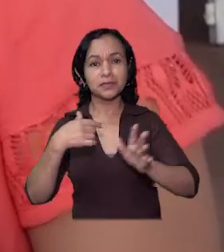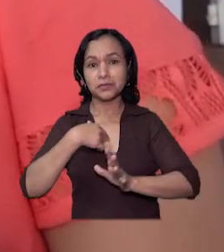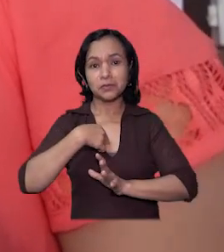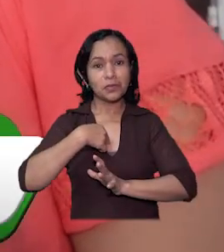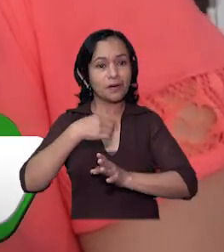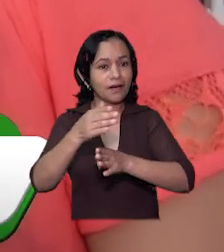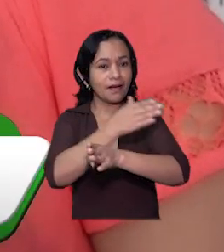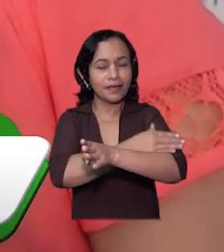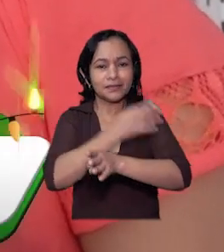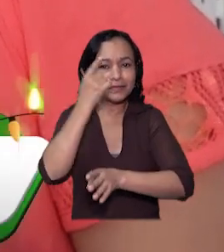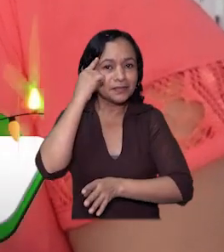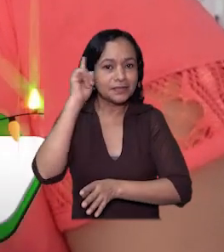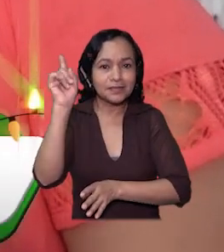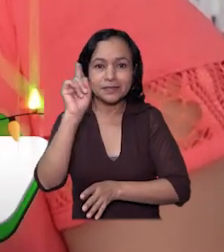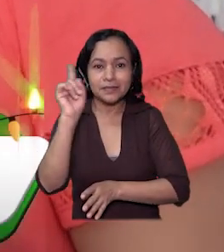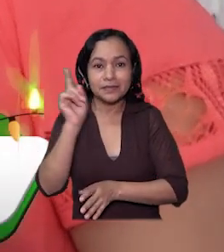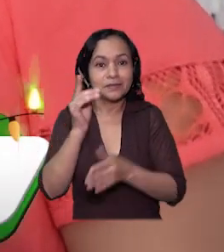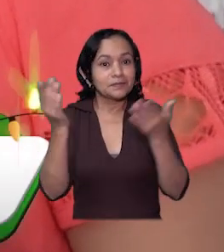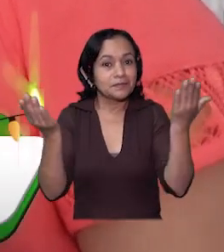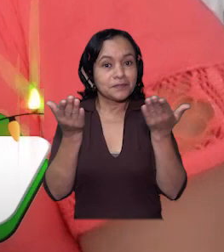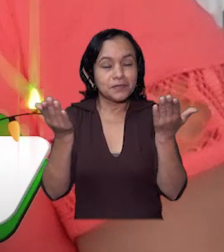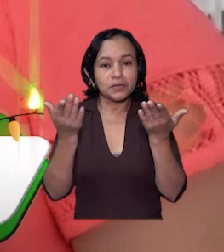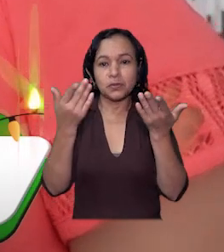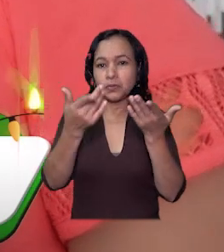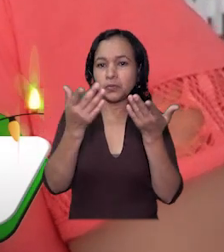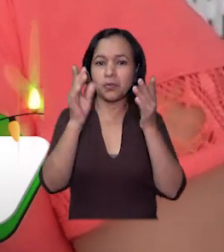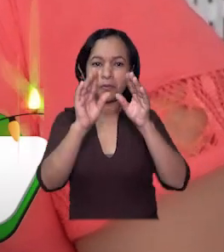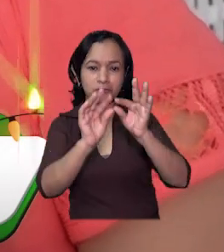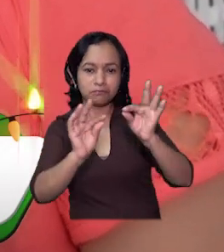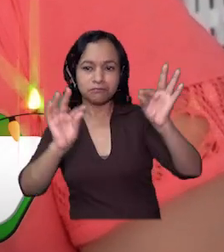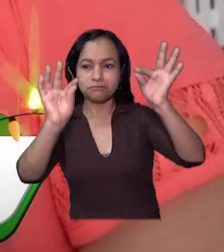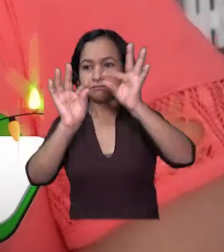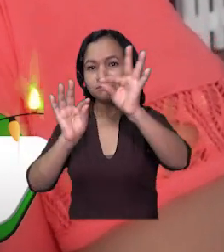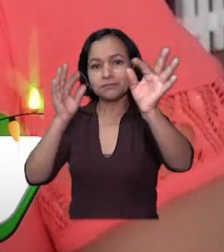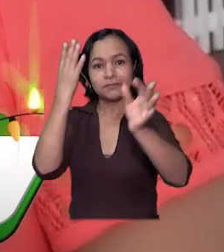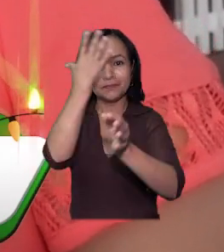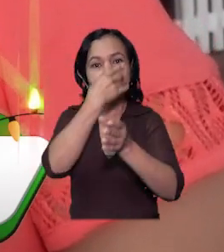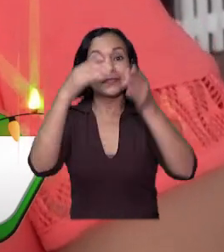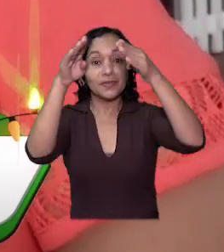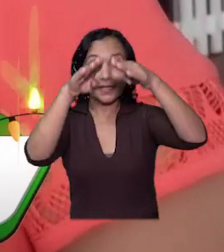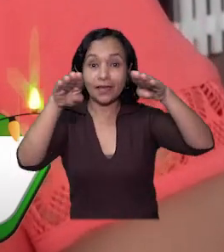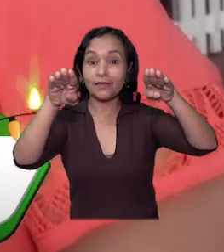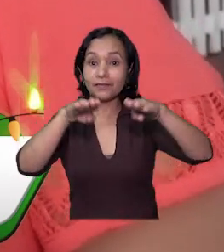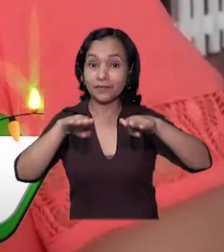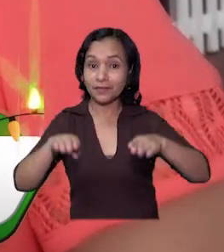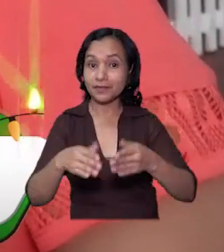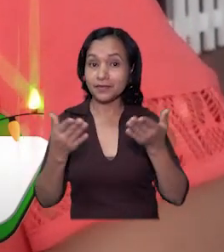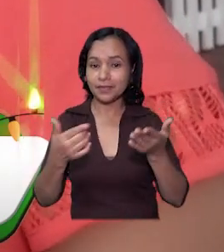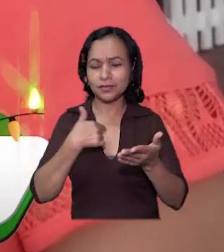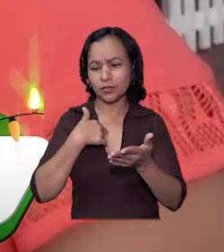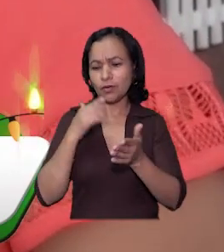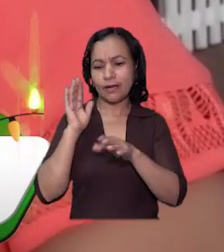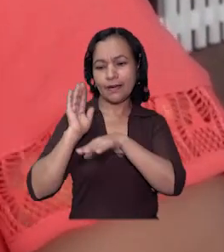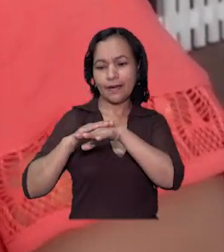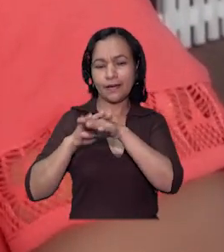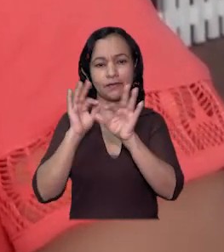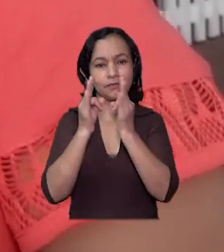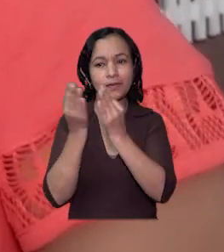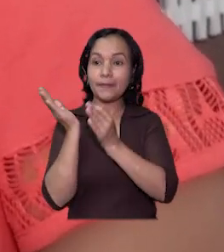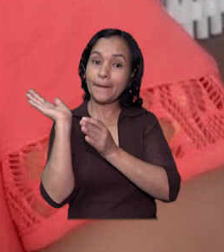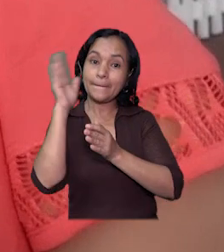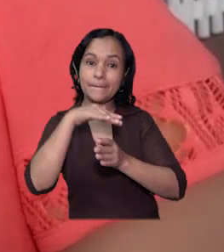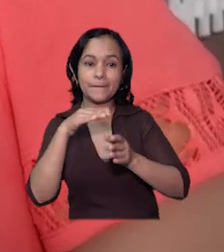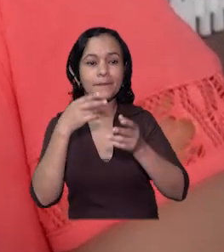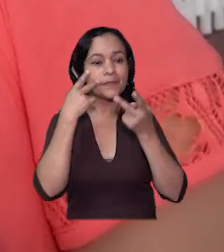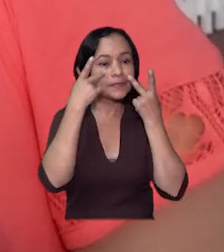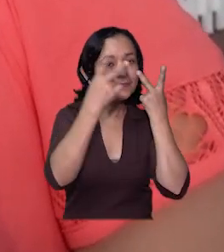haber visto cómo está de arreglado, ¿no? Esta época navideña decidí traer a mi familia de vacaciones para